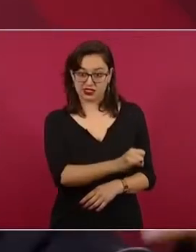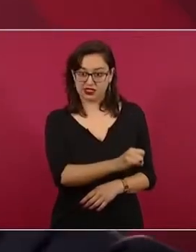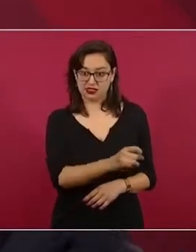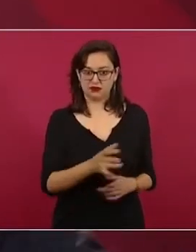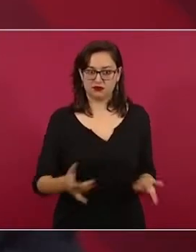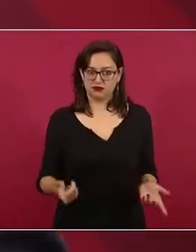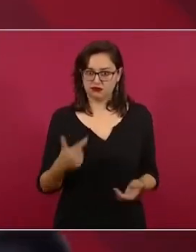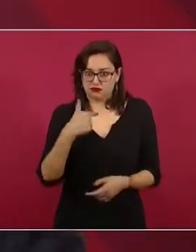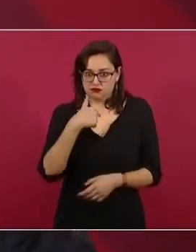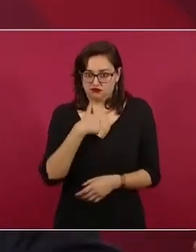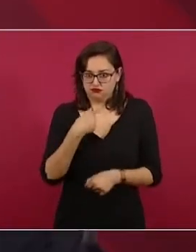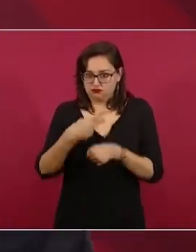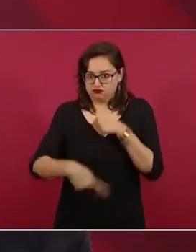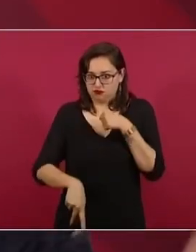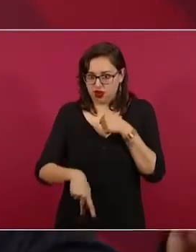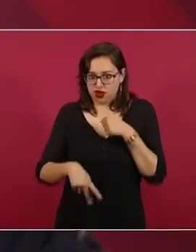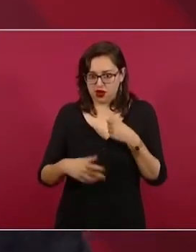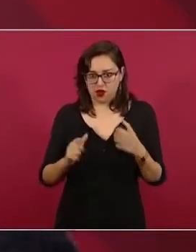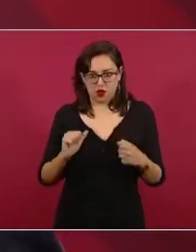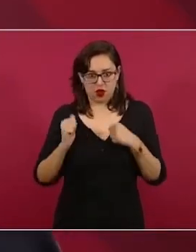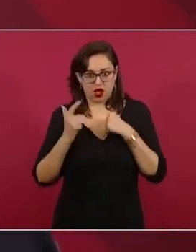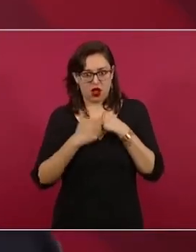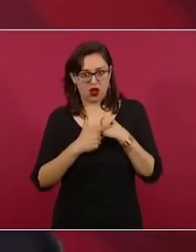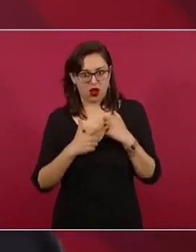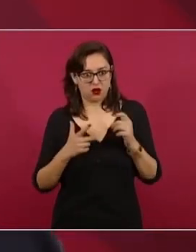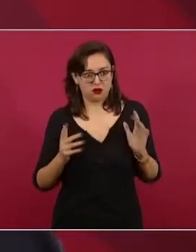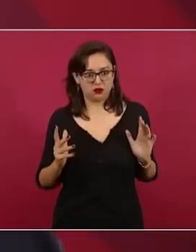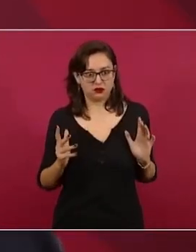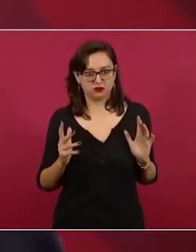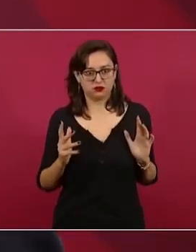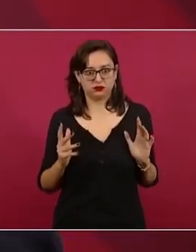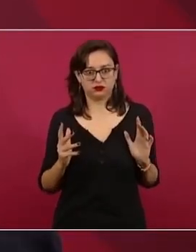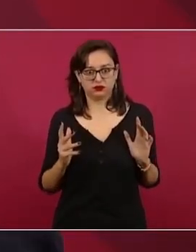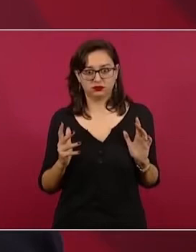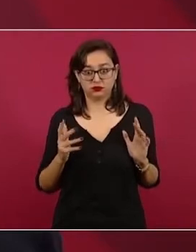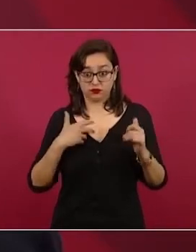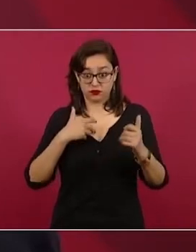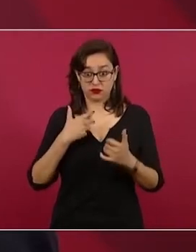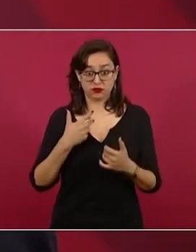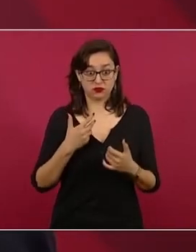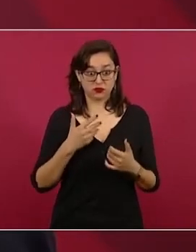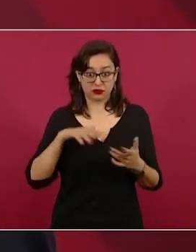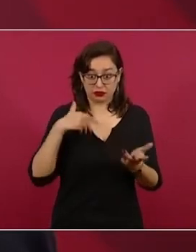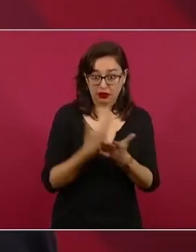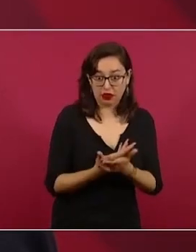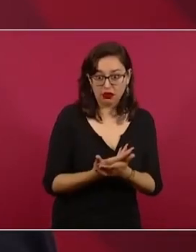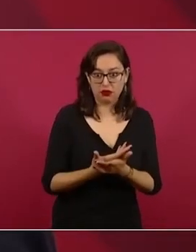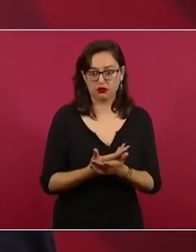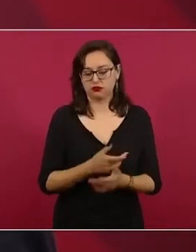Entonces, pues no voy yo a hacerles el juego.